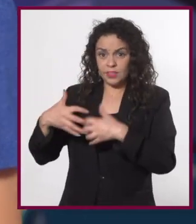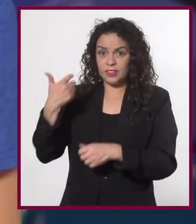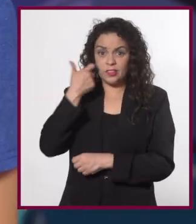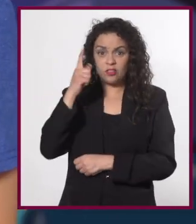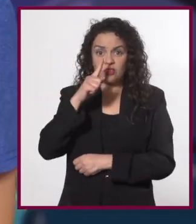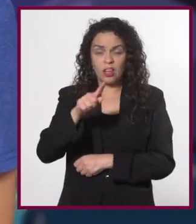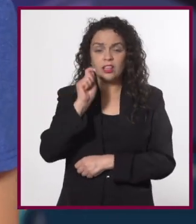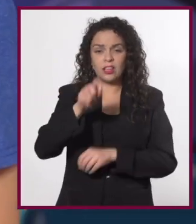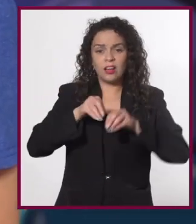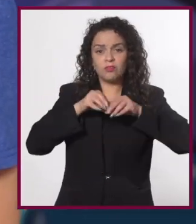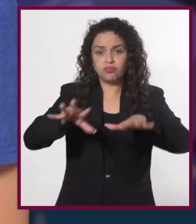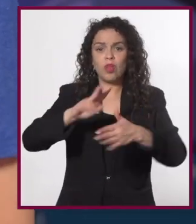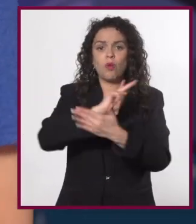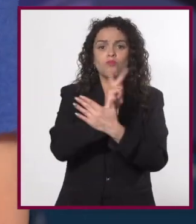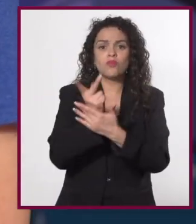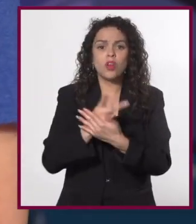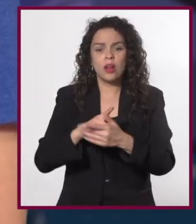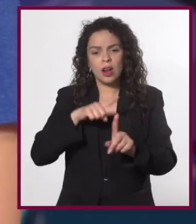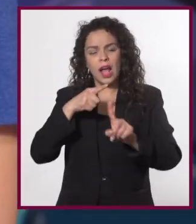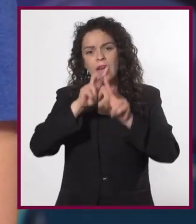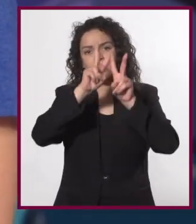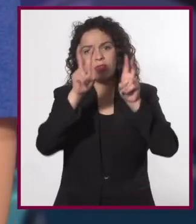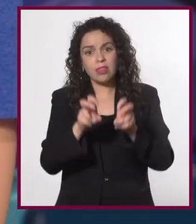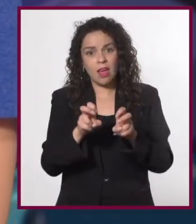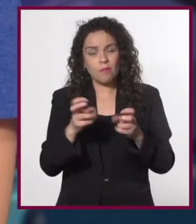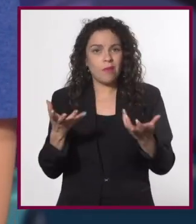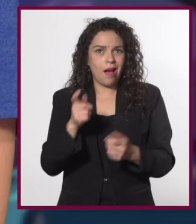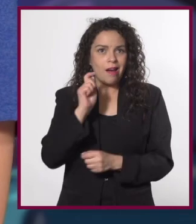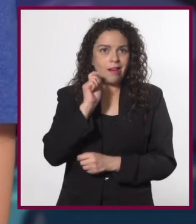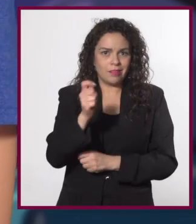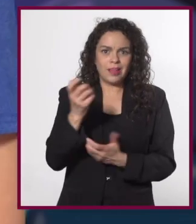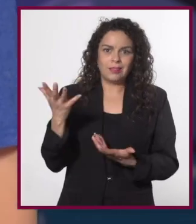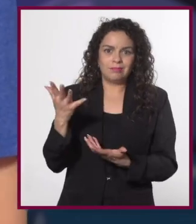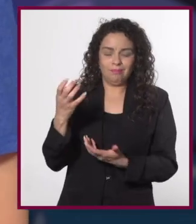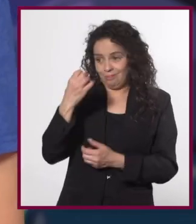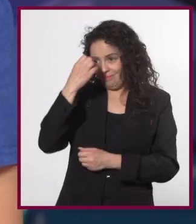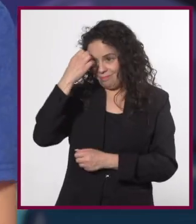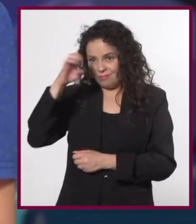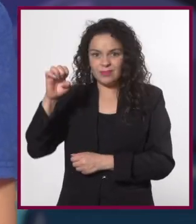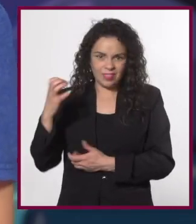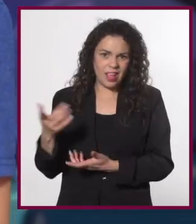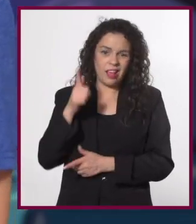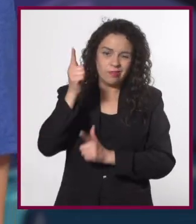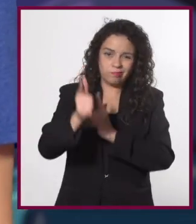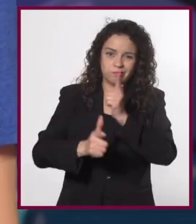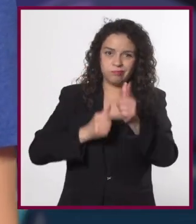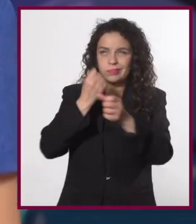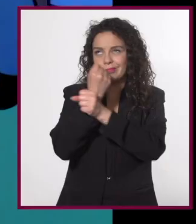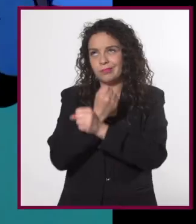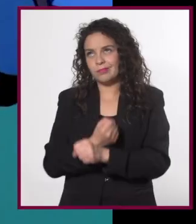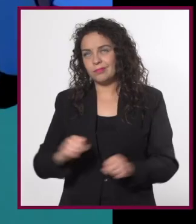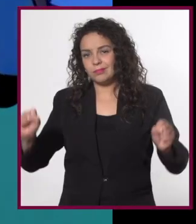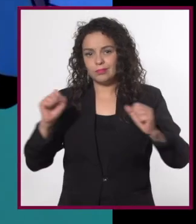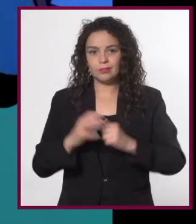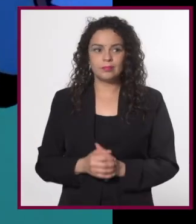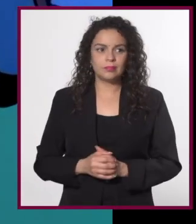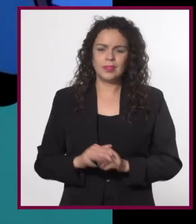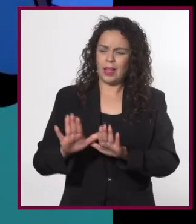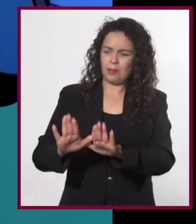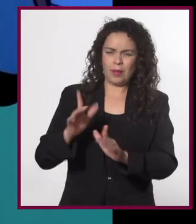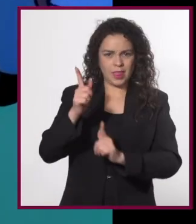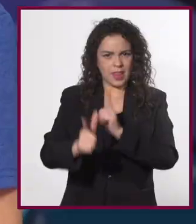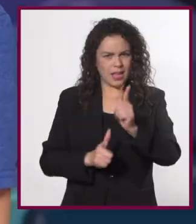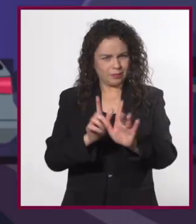transmitir programas que por lo general tocan temas controversiales y tienen fama de ser lentos y aburridos. Oye,